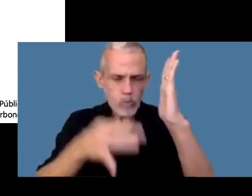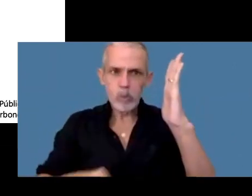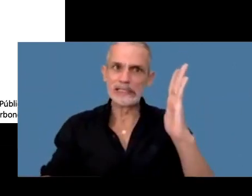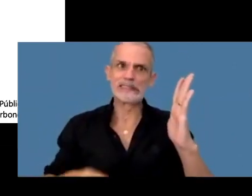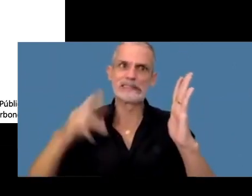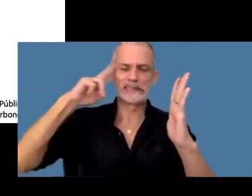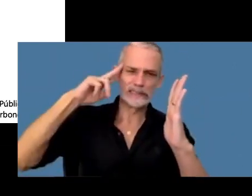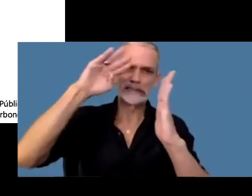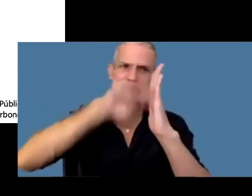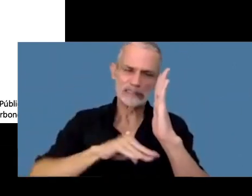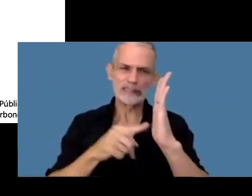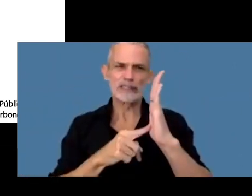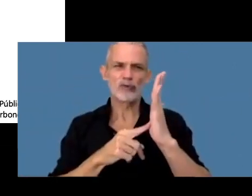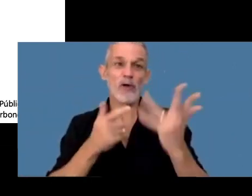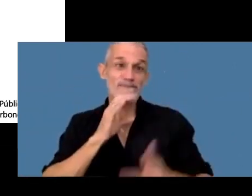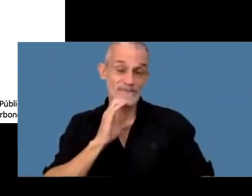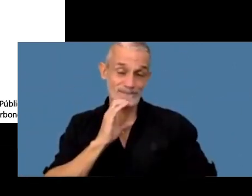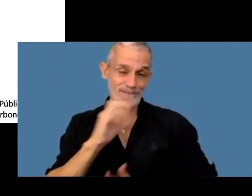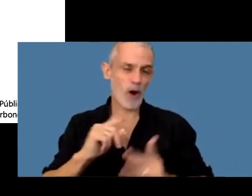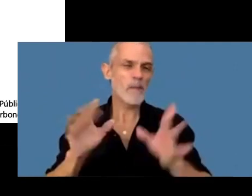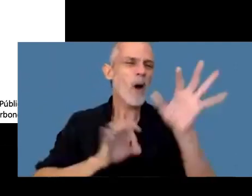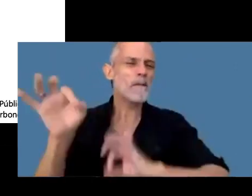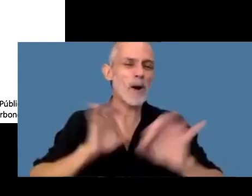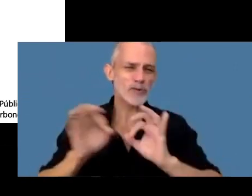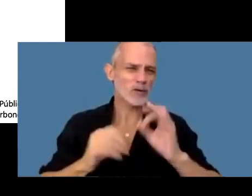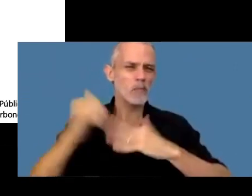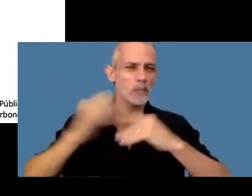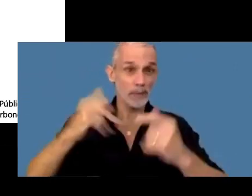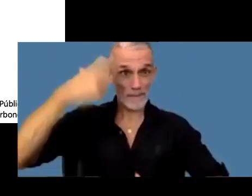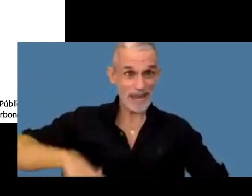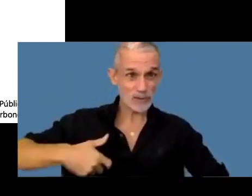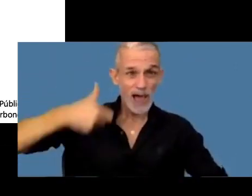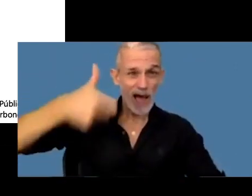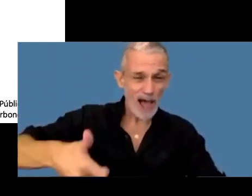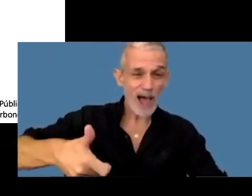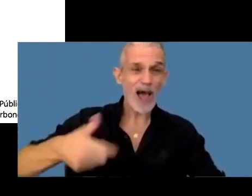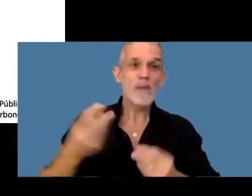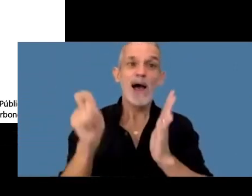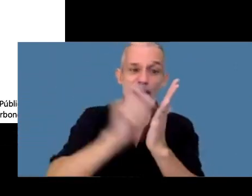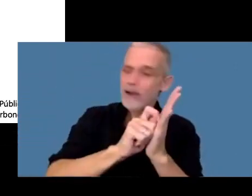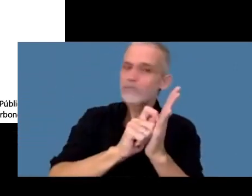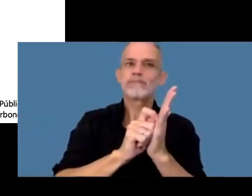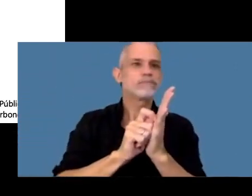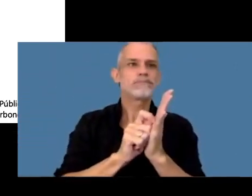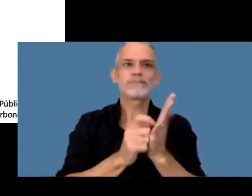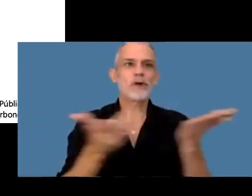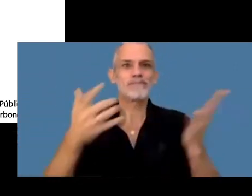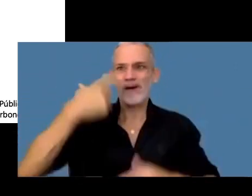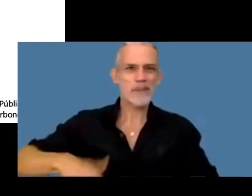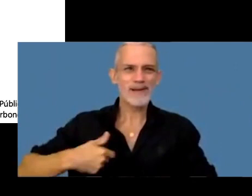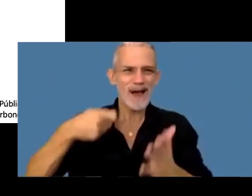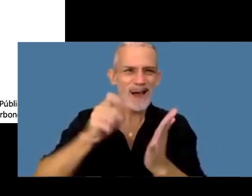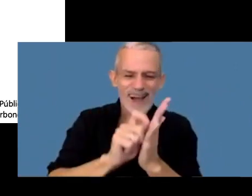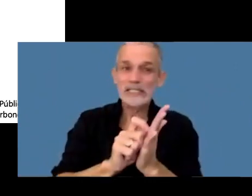que al día de hoy, un desarrollador inmobiliario no puede registrar el proyecto. Con lo cual, es muy difícil pedirle a un sujeto